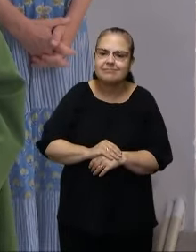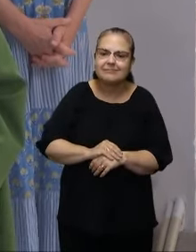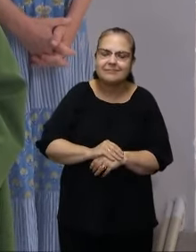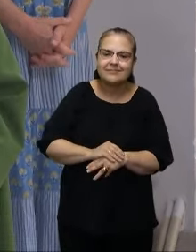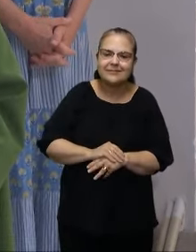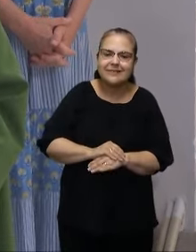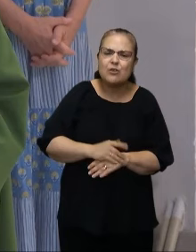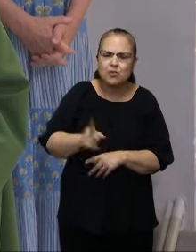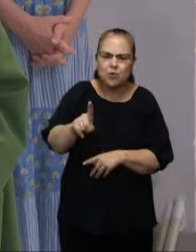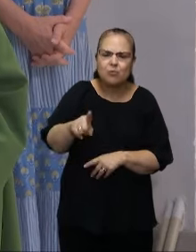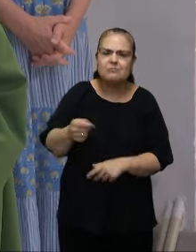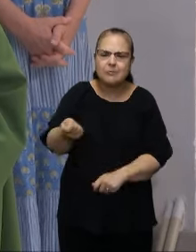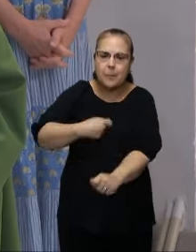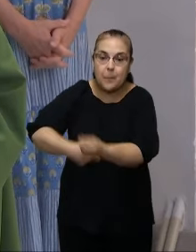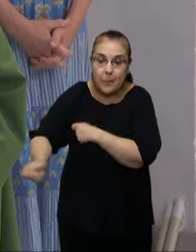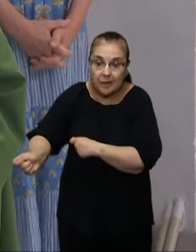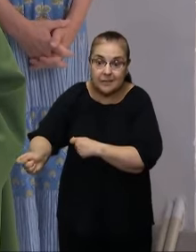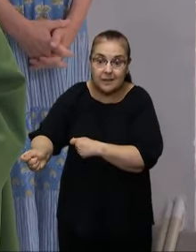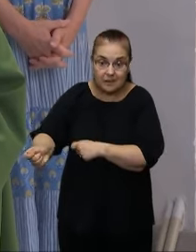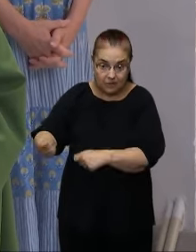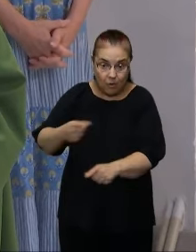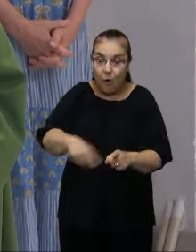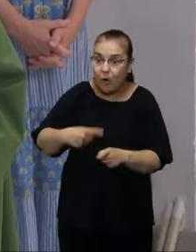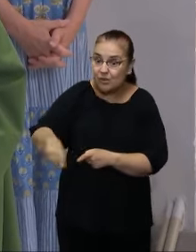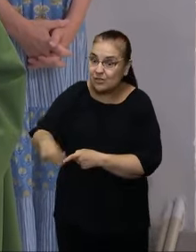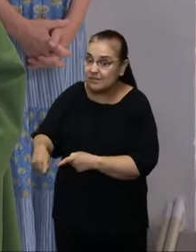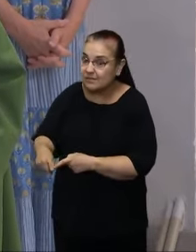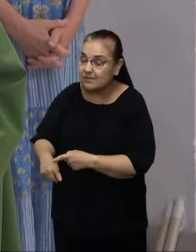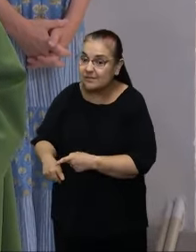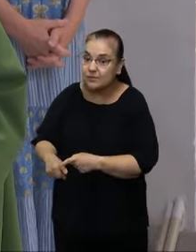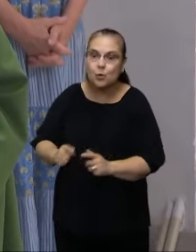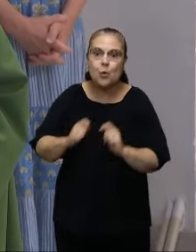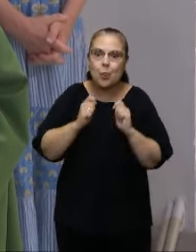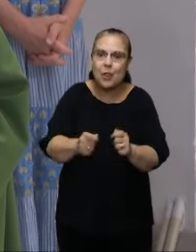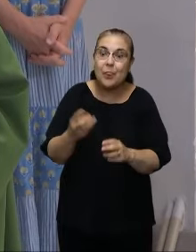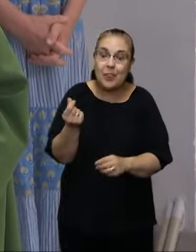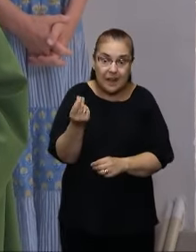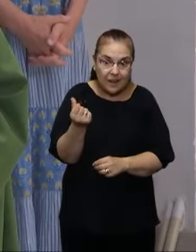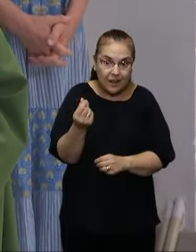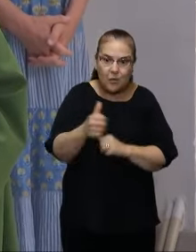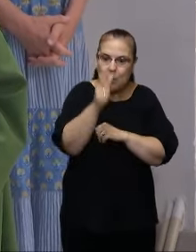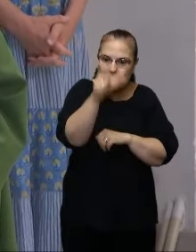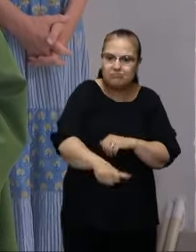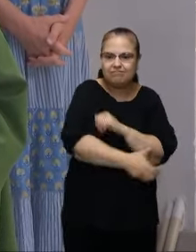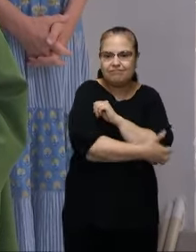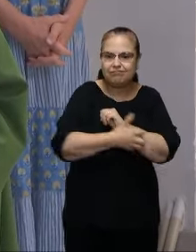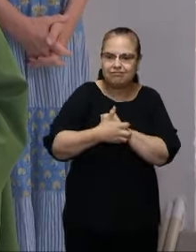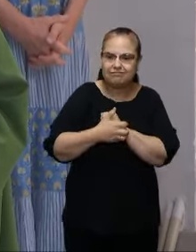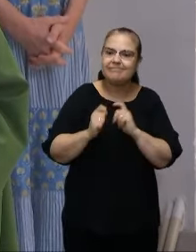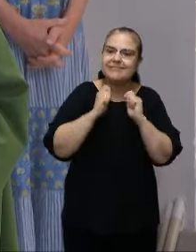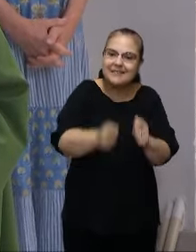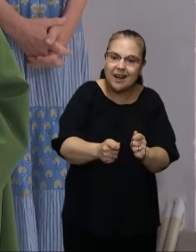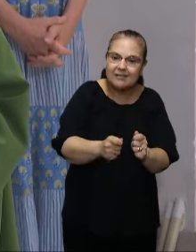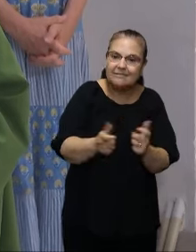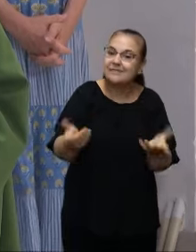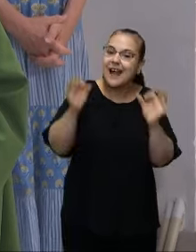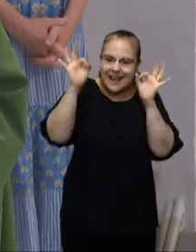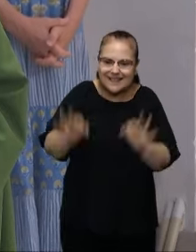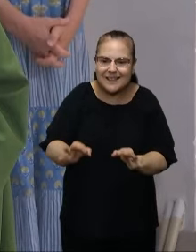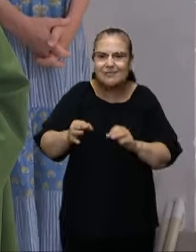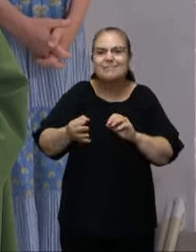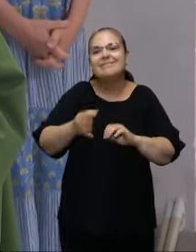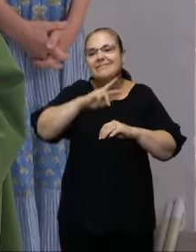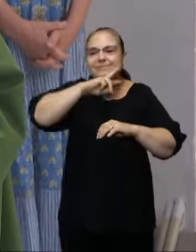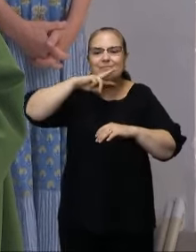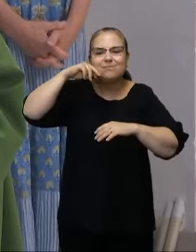vende tus bienes, da el dinero a los pobres y así tendrás un tesoro en el